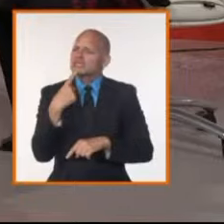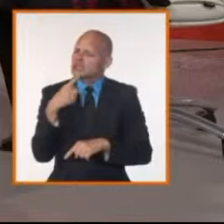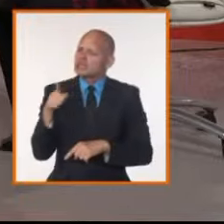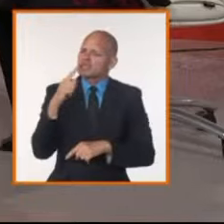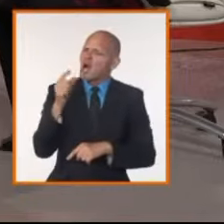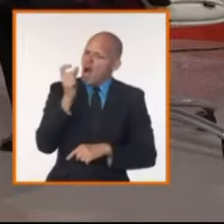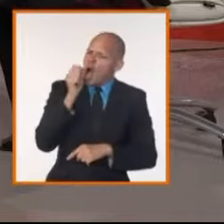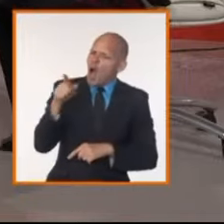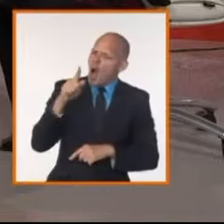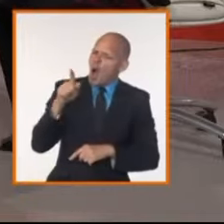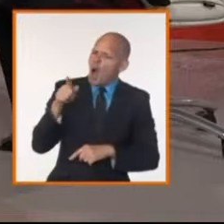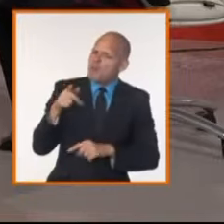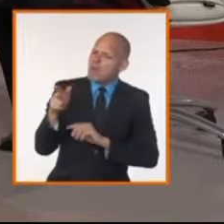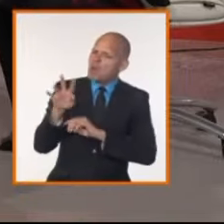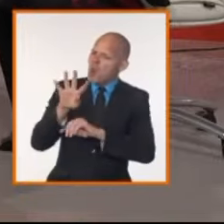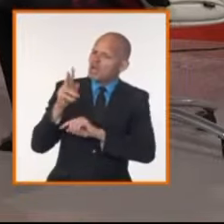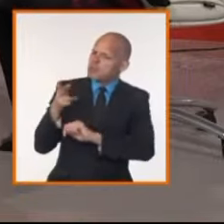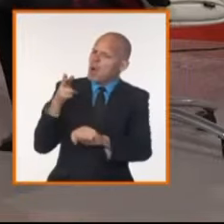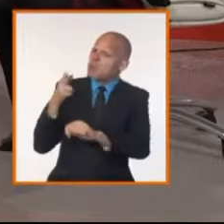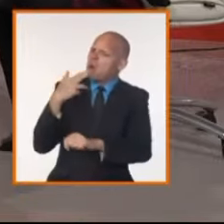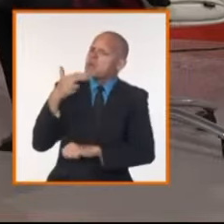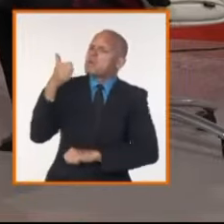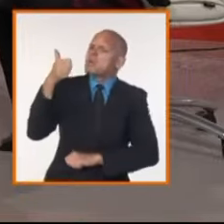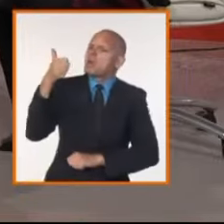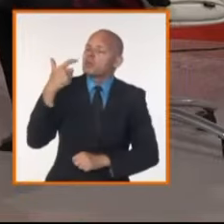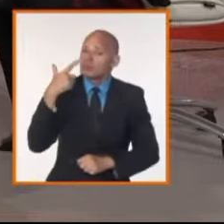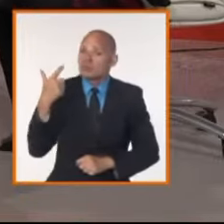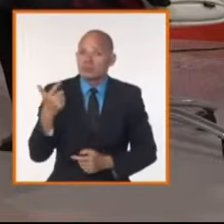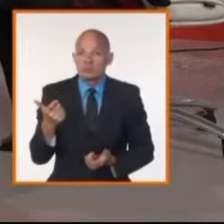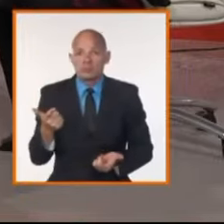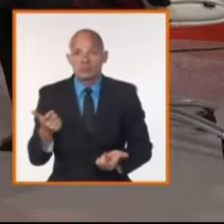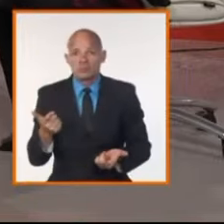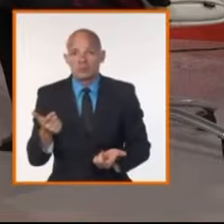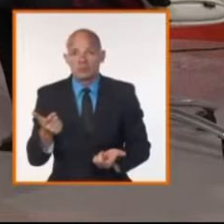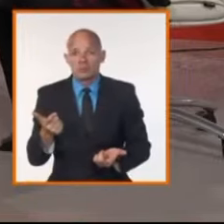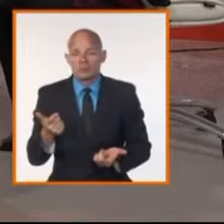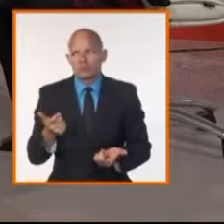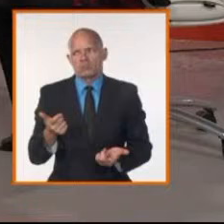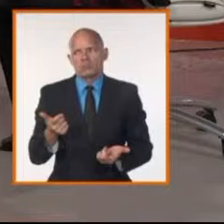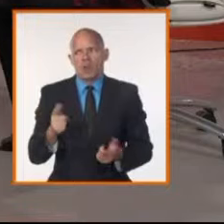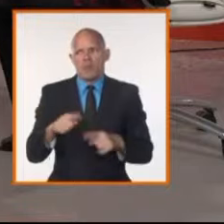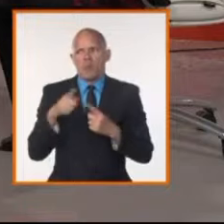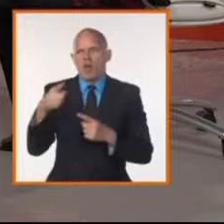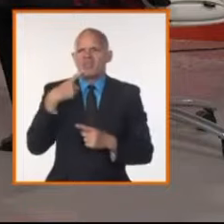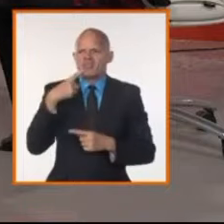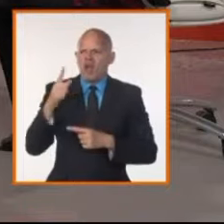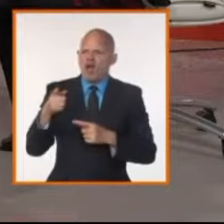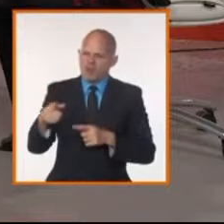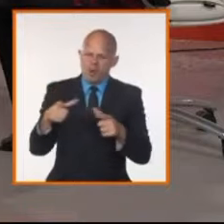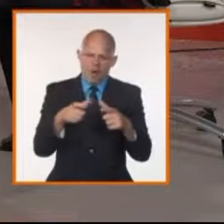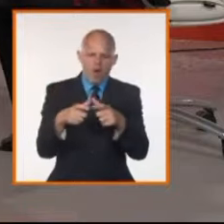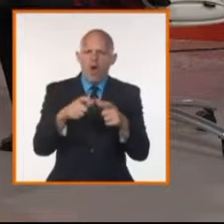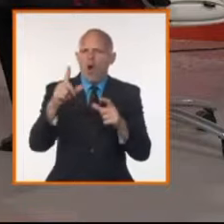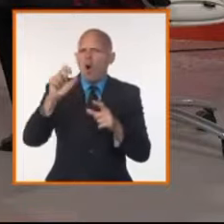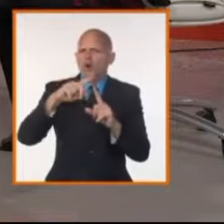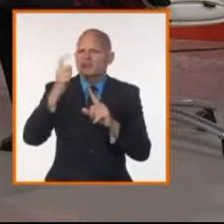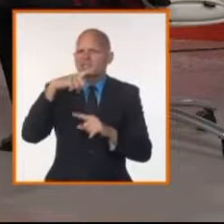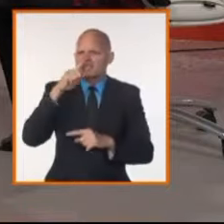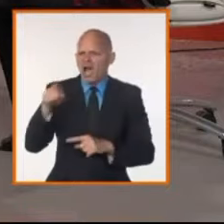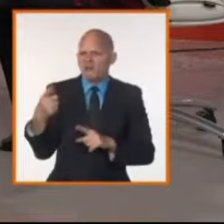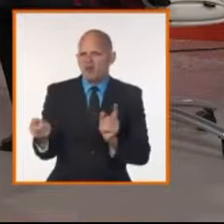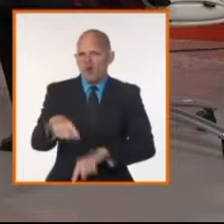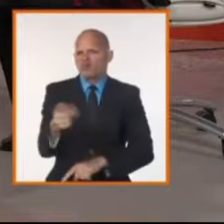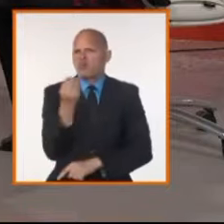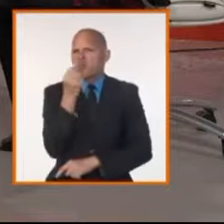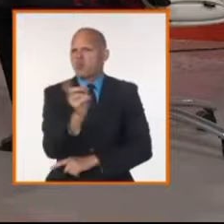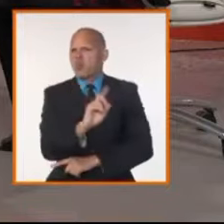que Hubieran hecho el atentado contra ficco por sus posiciones contra la otá incluso por su revisión de la ayuda a